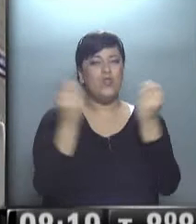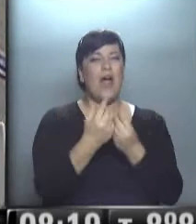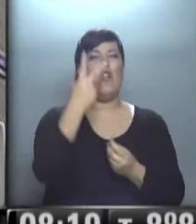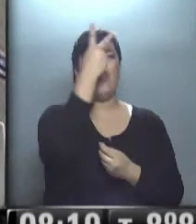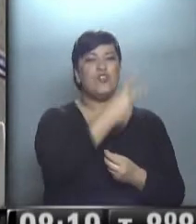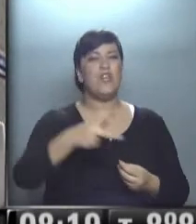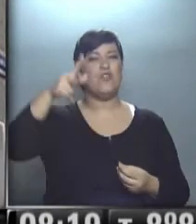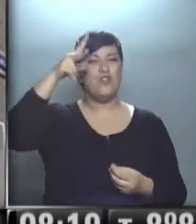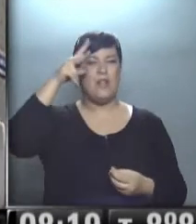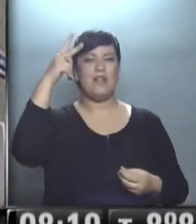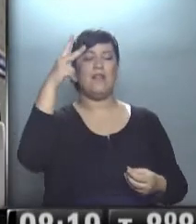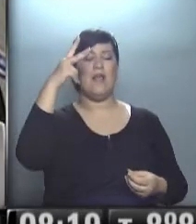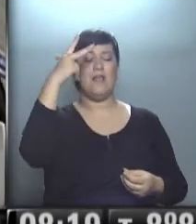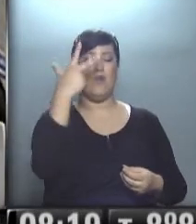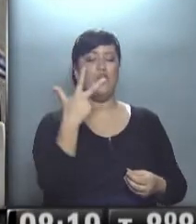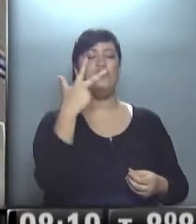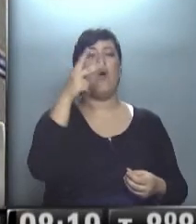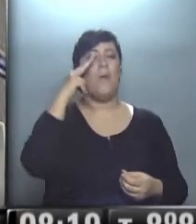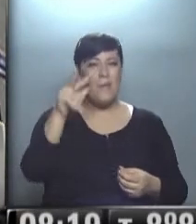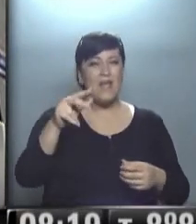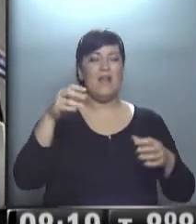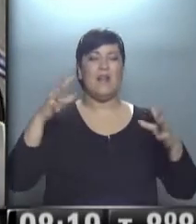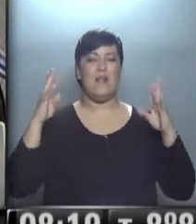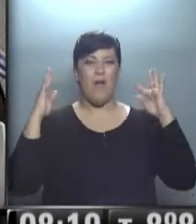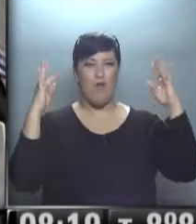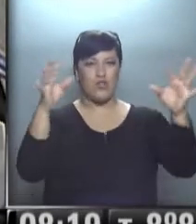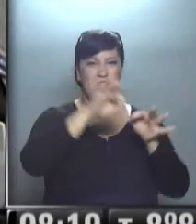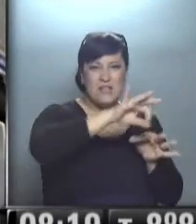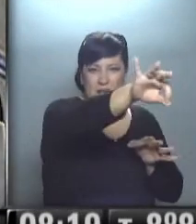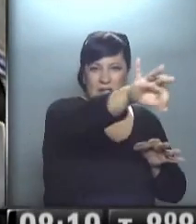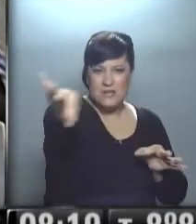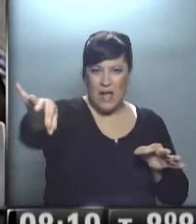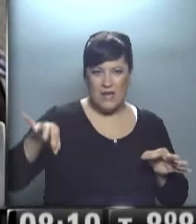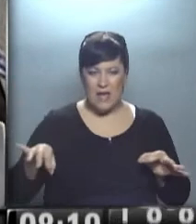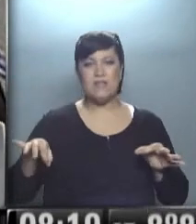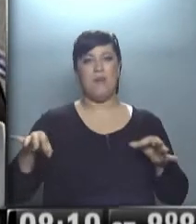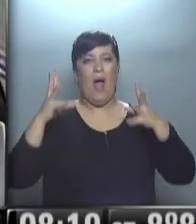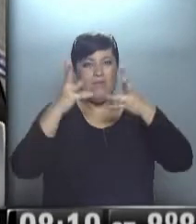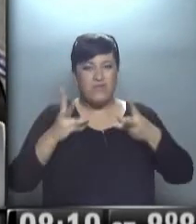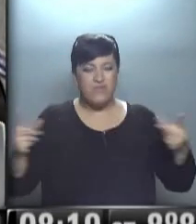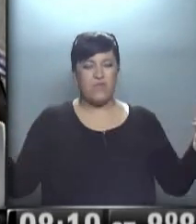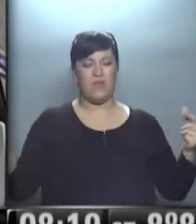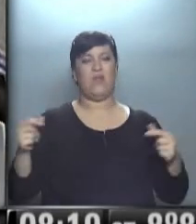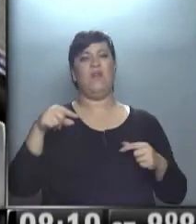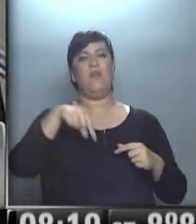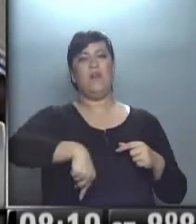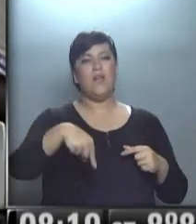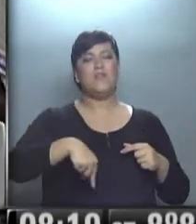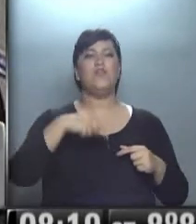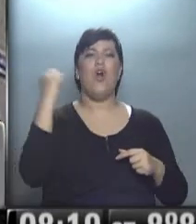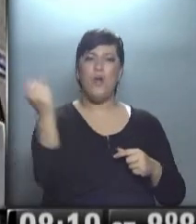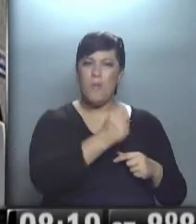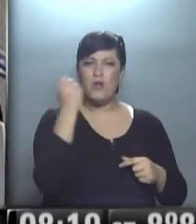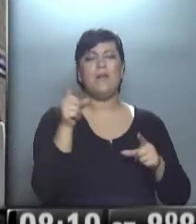hectáreas de bosques esto tiene un hecho de vital trascendencia y forma parte de esta